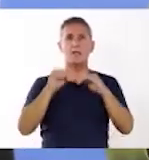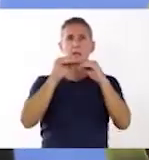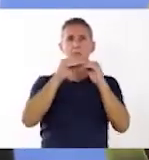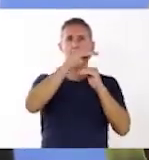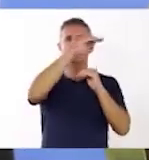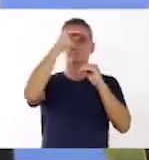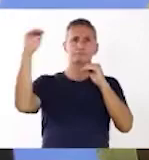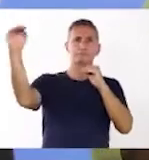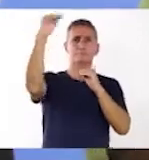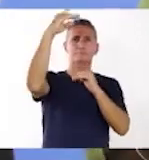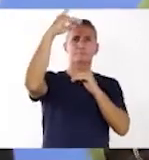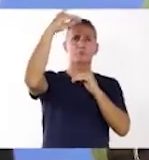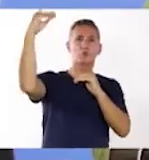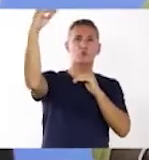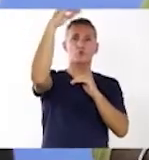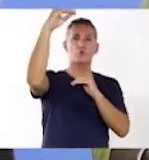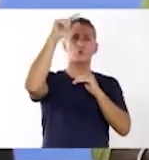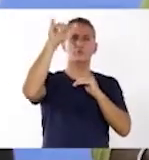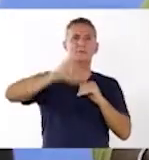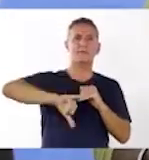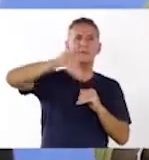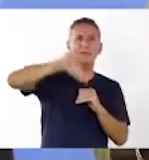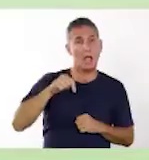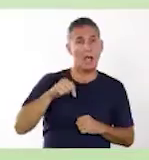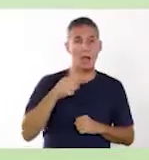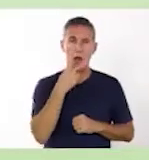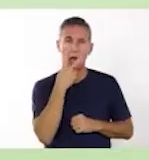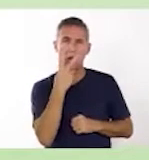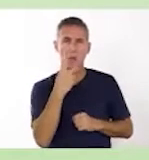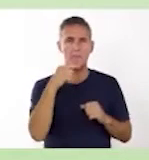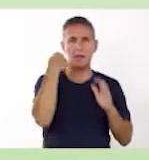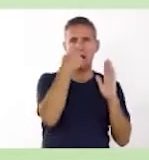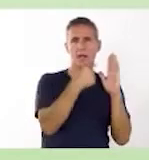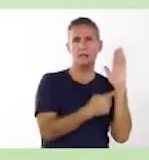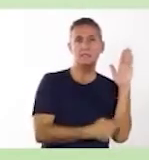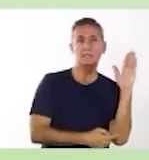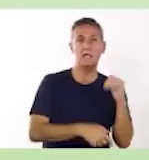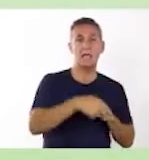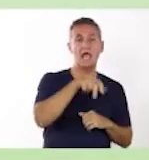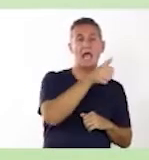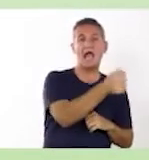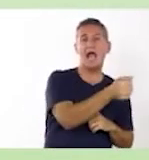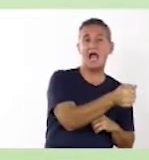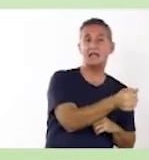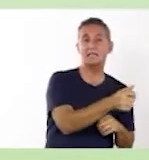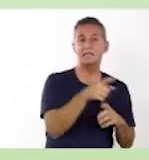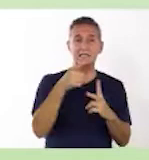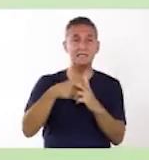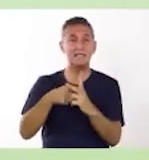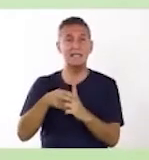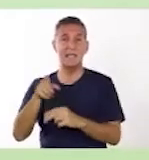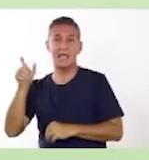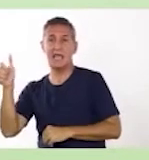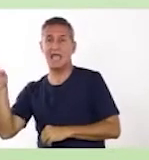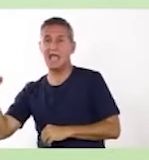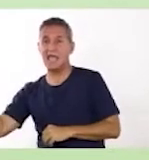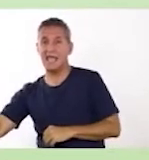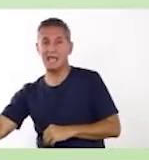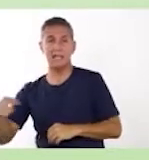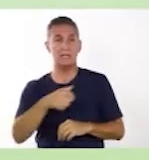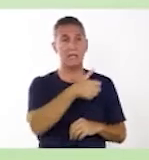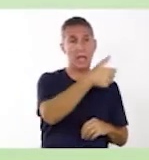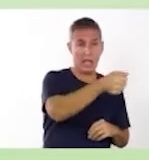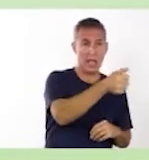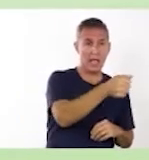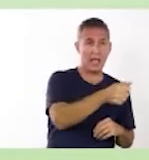sucediendo en ese plano divino. Bien, vamos ahora a ver las características de Aquiles y